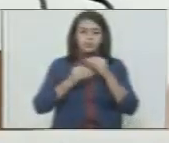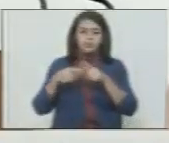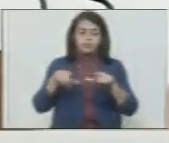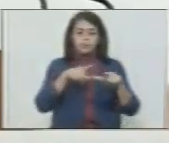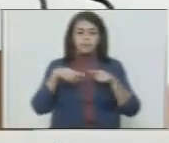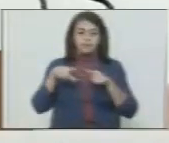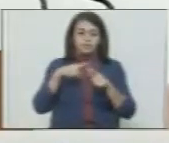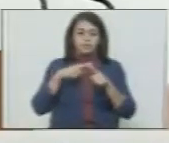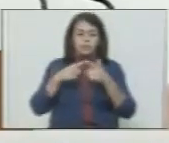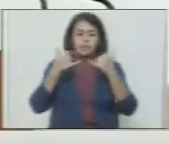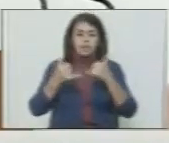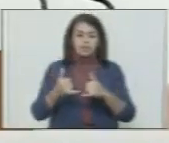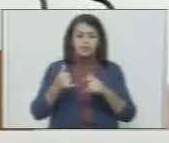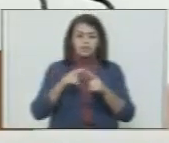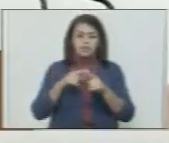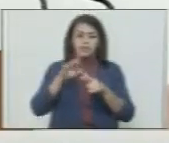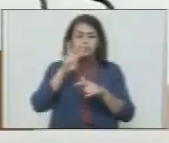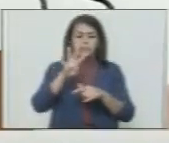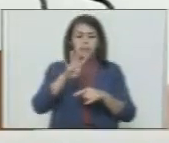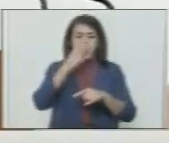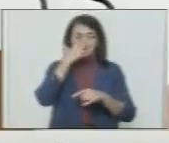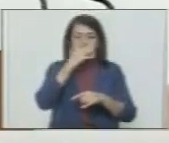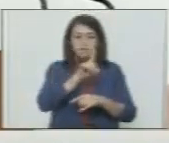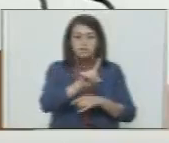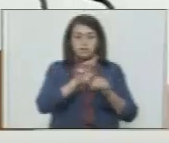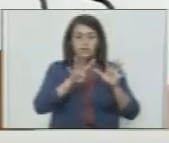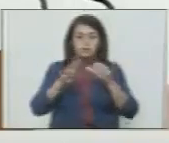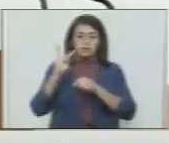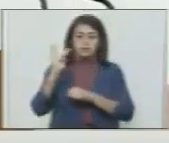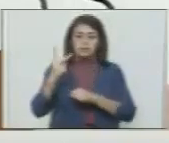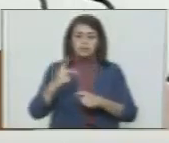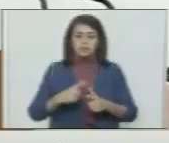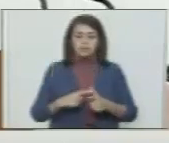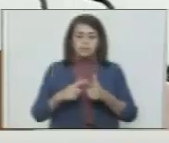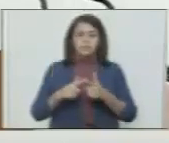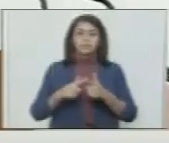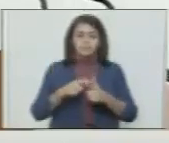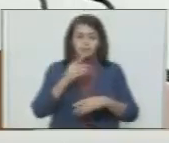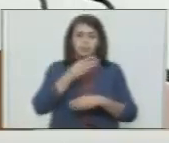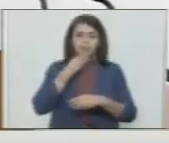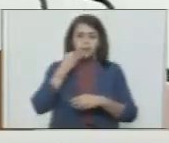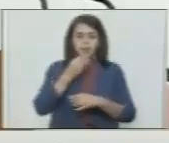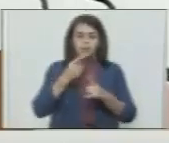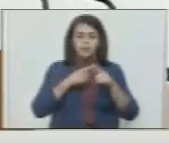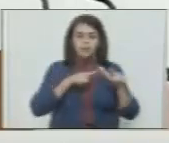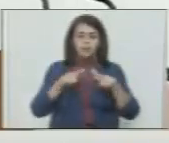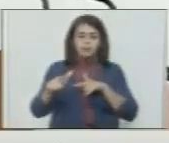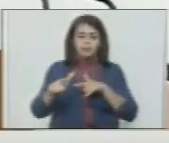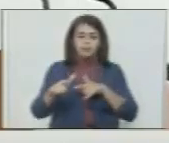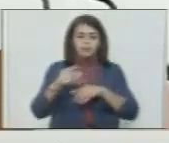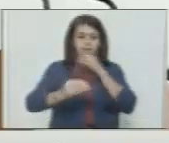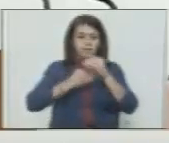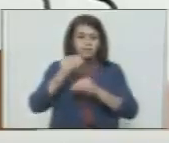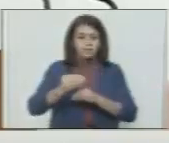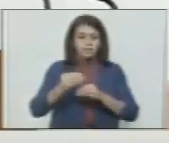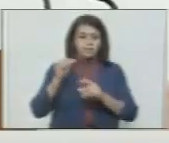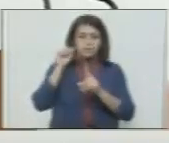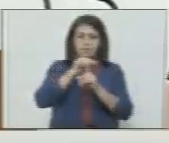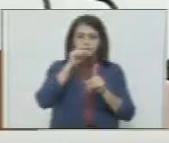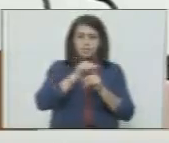que nacieron al calor del 4 de febrero de 1992. Son los jóvenes que se siguen